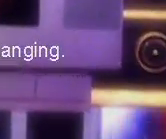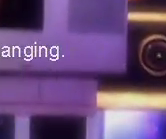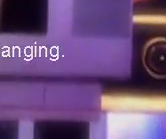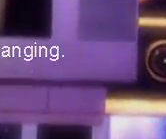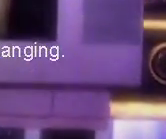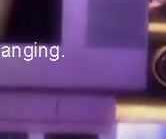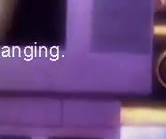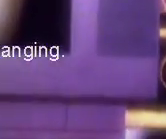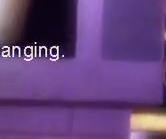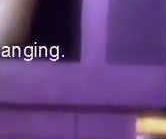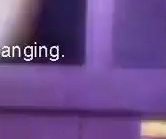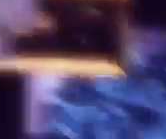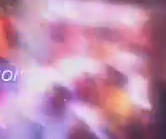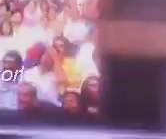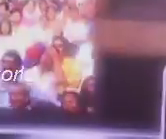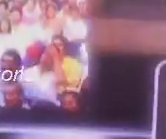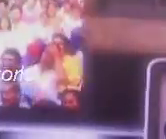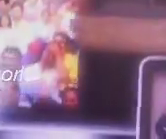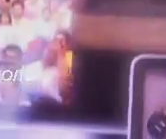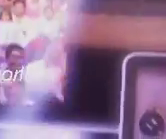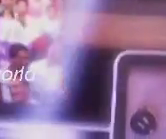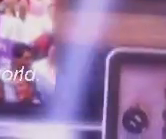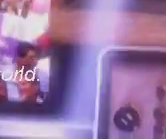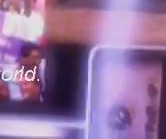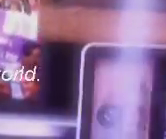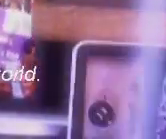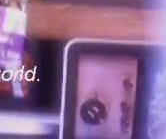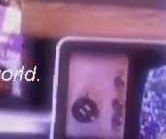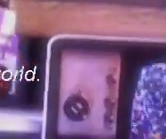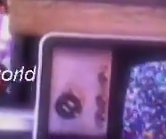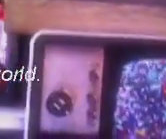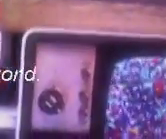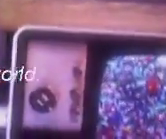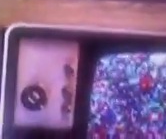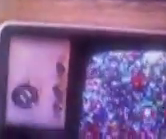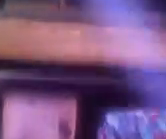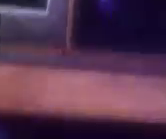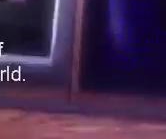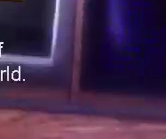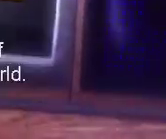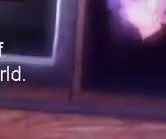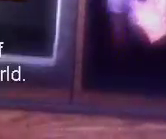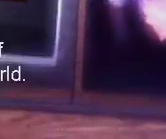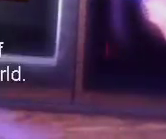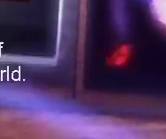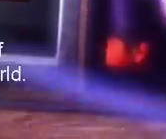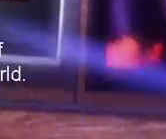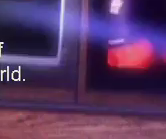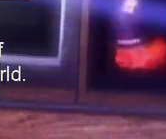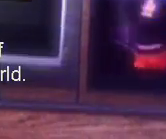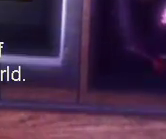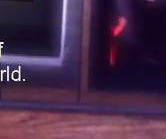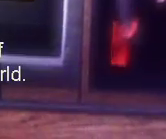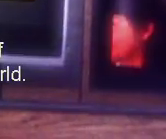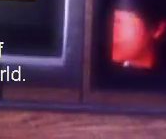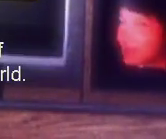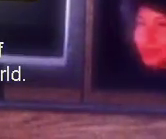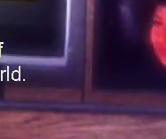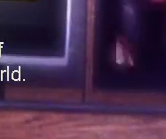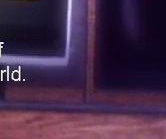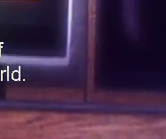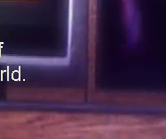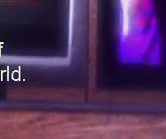está cambiando. Gracias a OmniLife. Que la educación puede cambiar al mundo. Educar es una parte